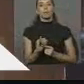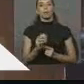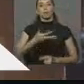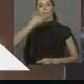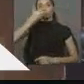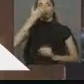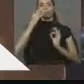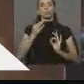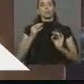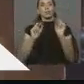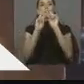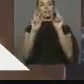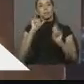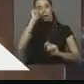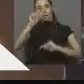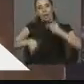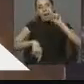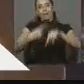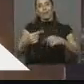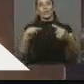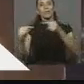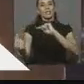se iban a discutir al día siguiente.